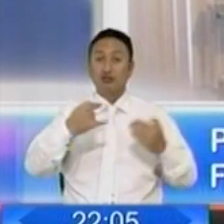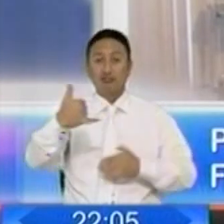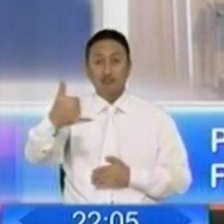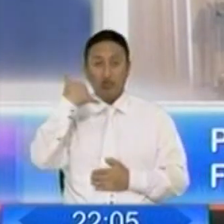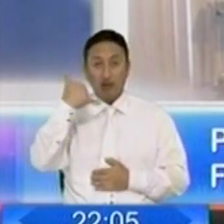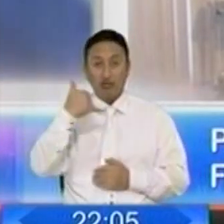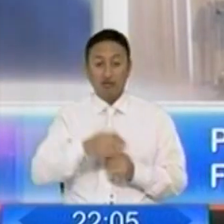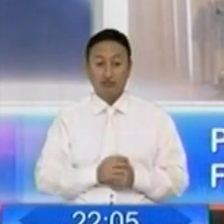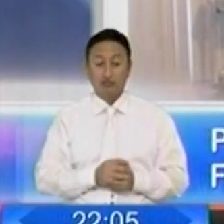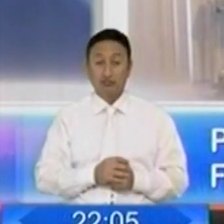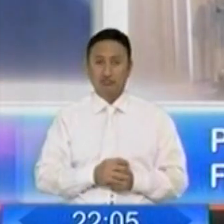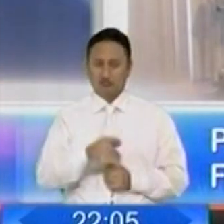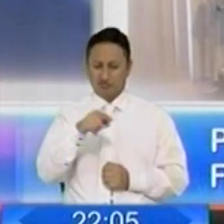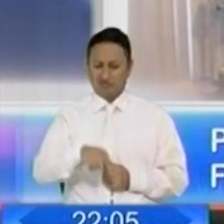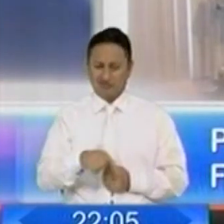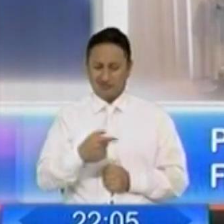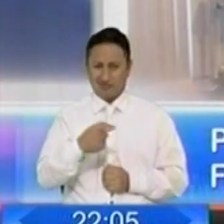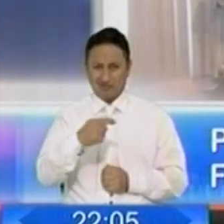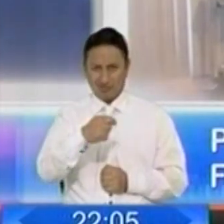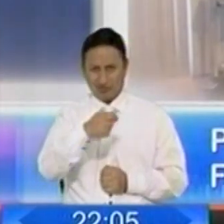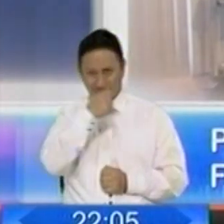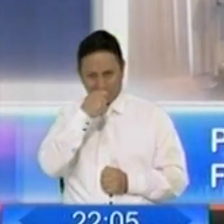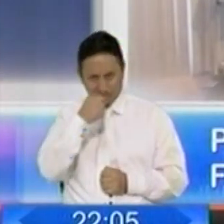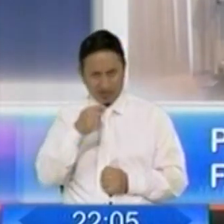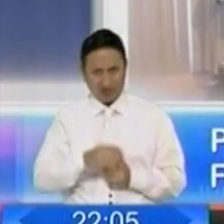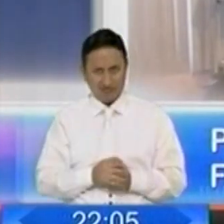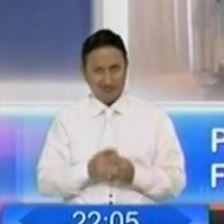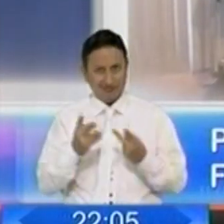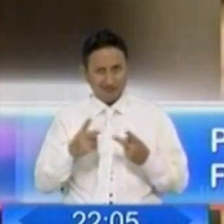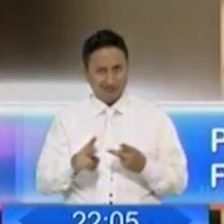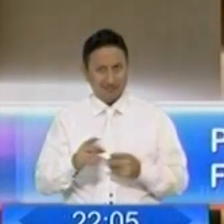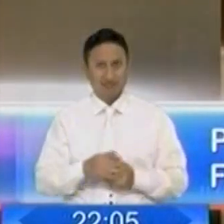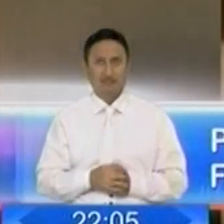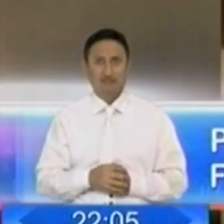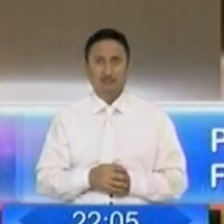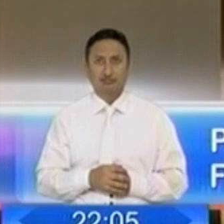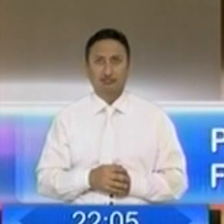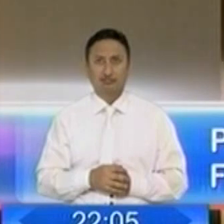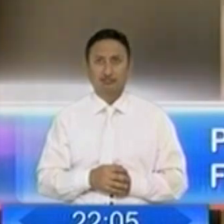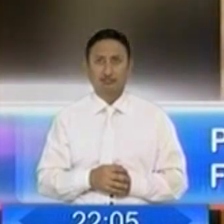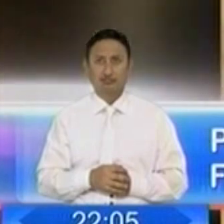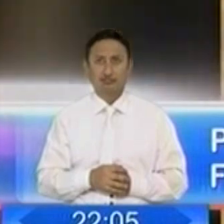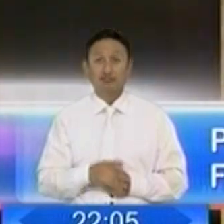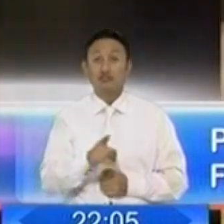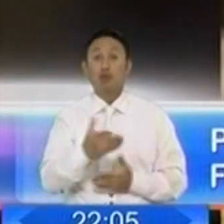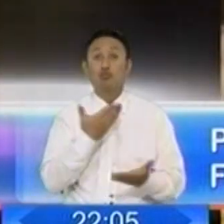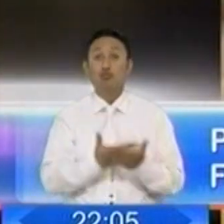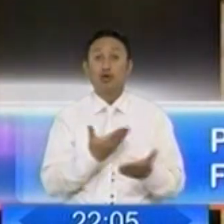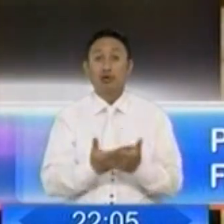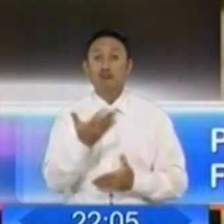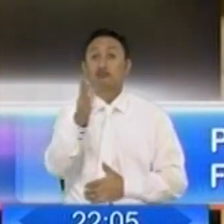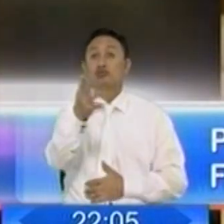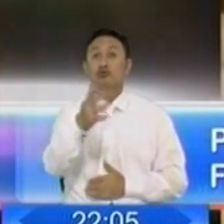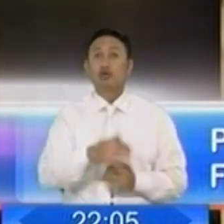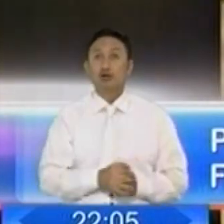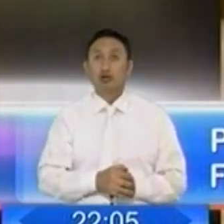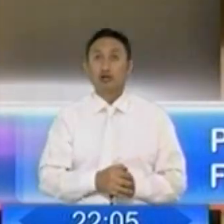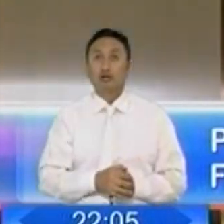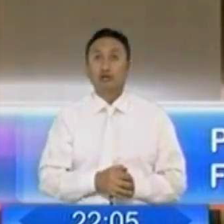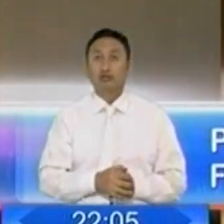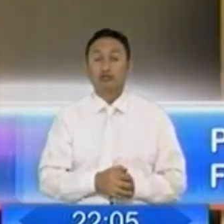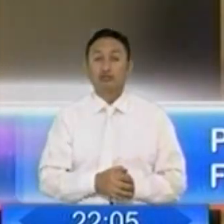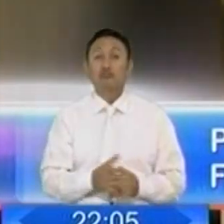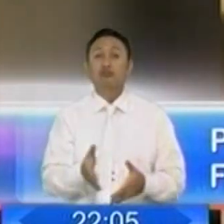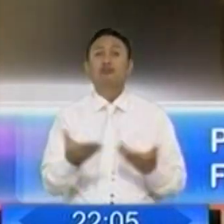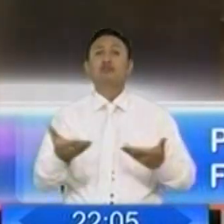teléfonos, sustancias sujetas a fiscalización y documentación. No tienen una sola prueba. Las morquetas,